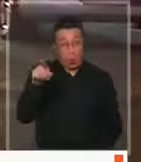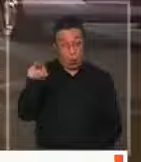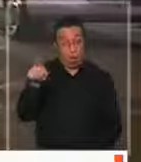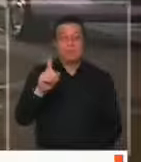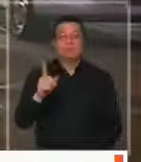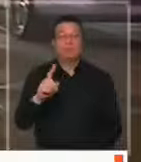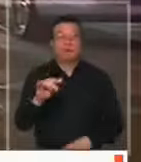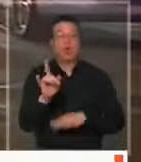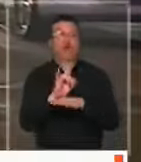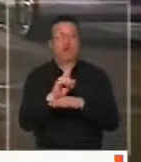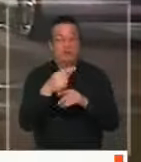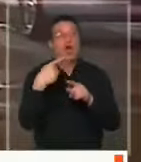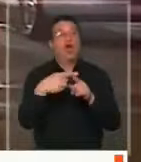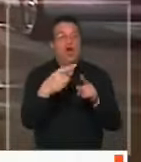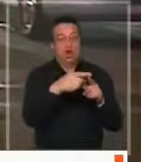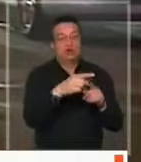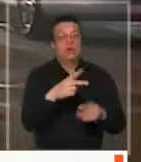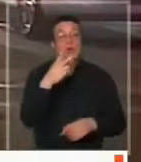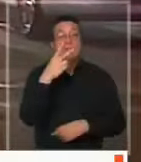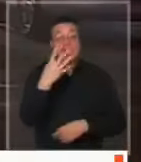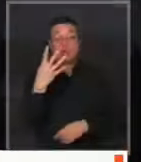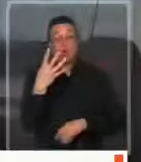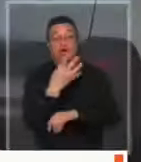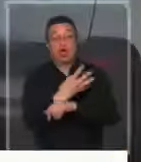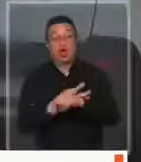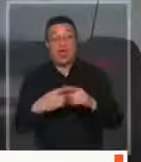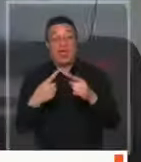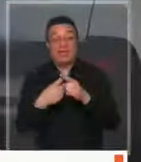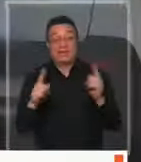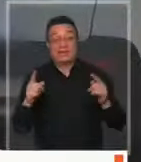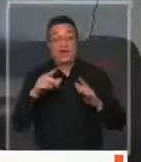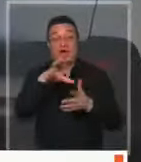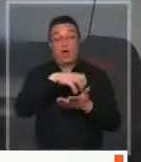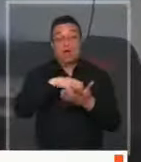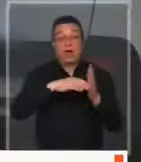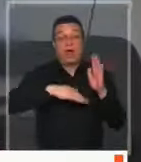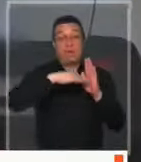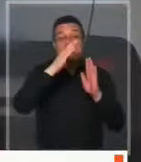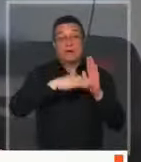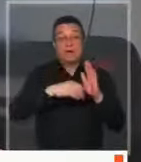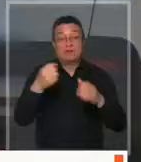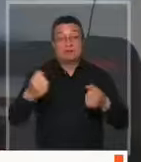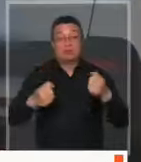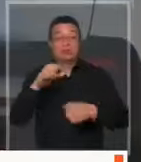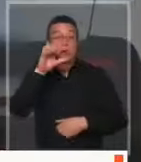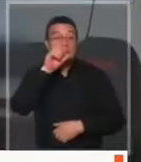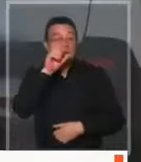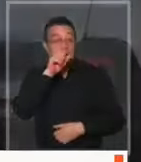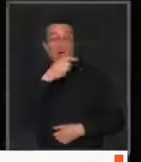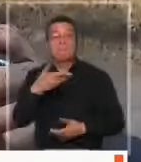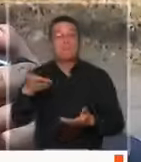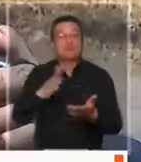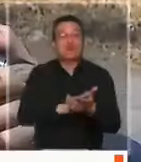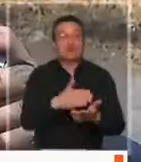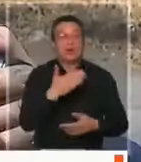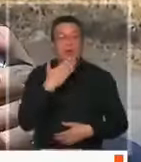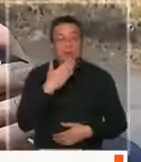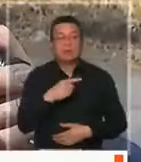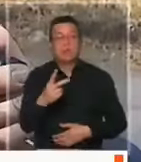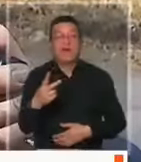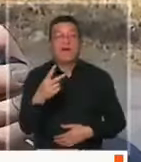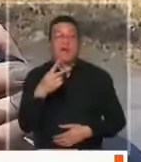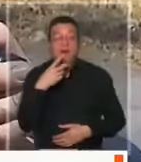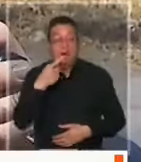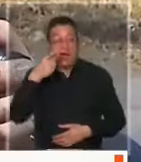a un chofer de aplicación. Con menos de 24 horas de diferencia en La Pintana, un conductor peruano fue asesinado. Una herida, digamos,